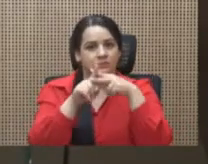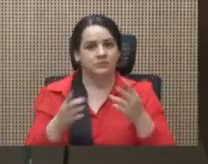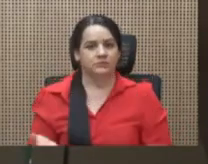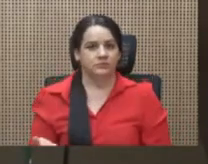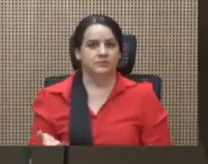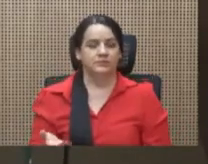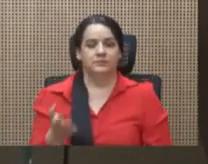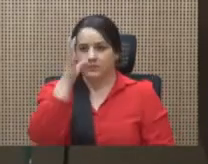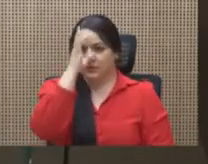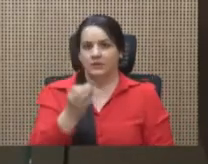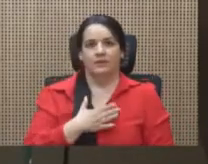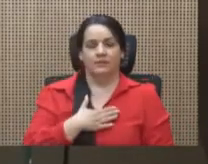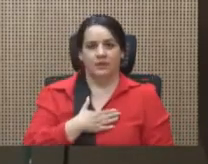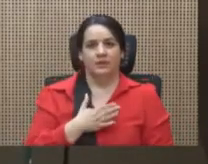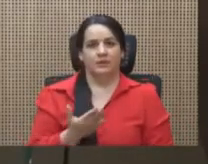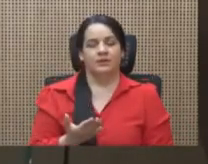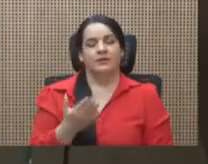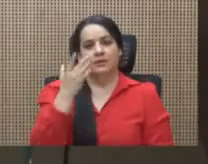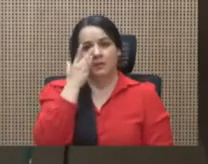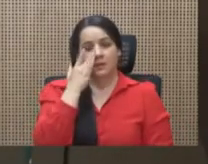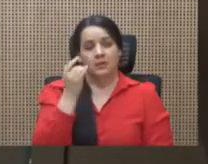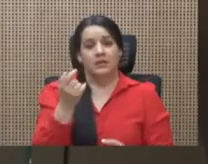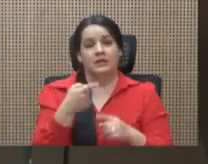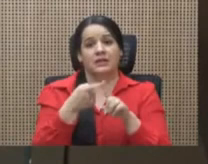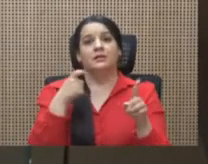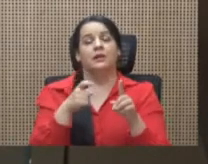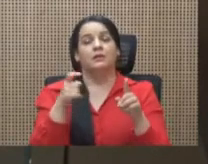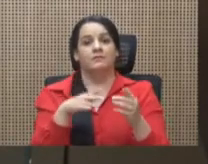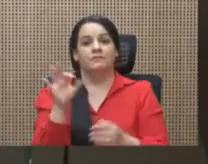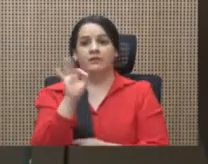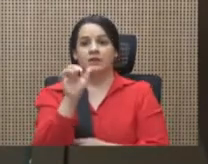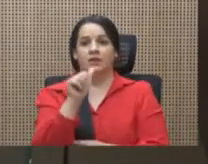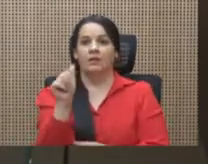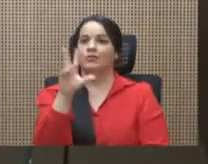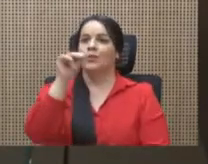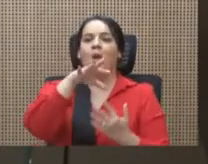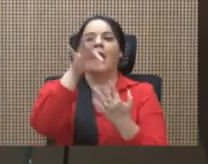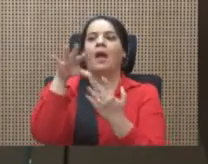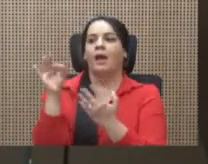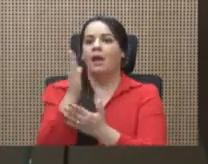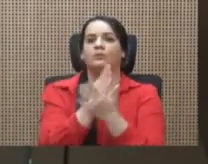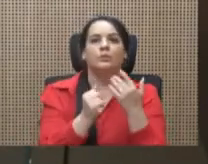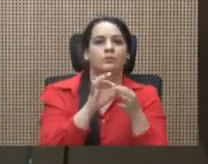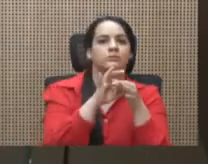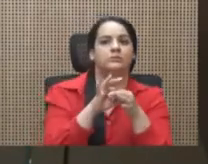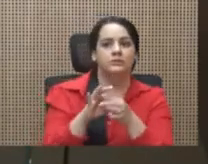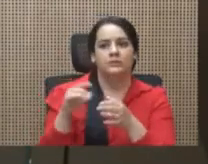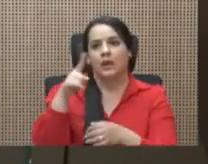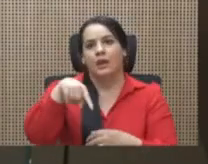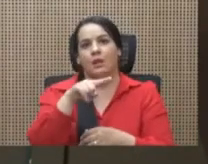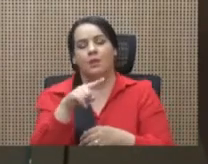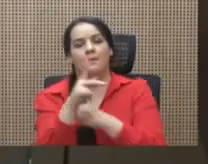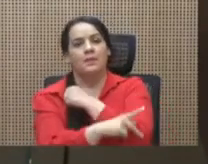Y créanme que desde el Frente Amplio no somos selectivos con respecto a los países, con la lucha por los derechos